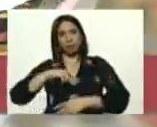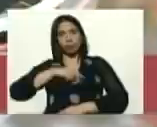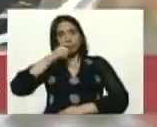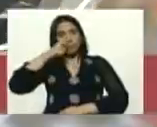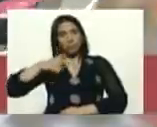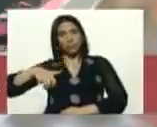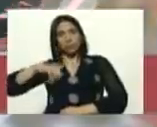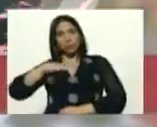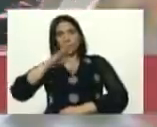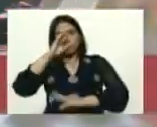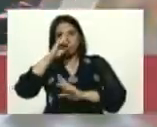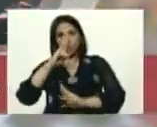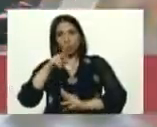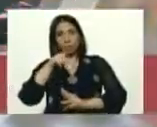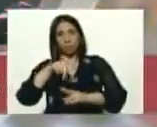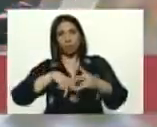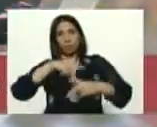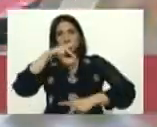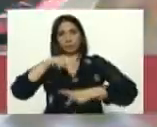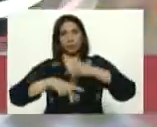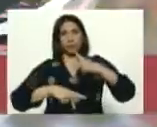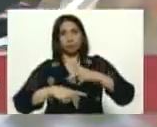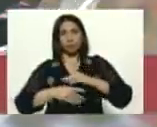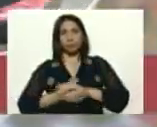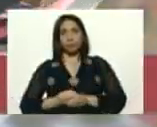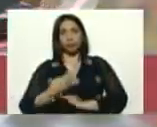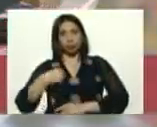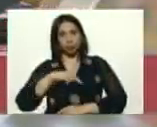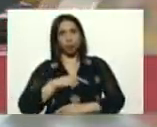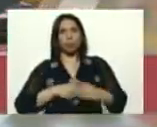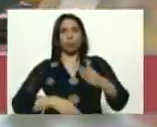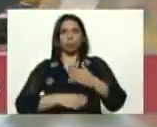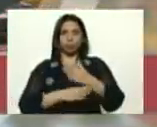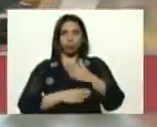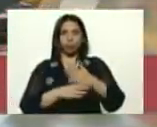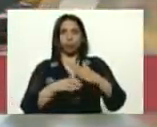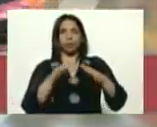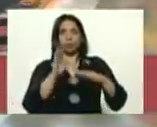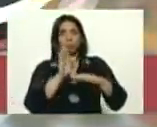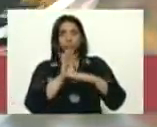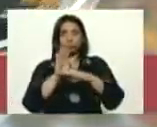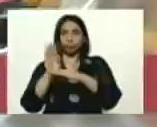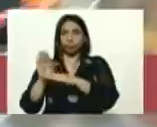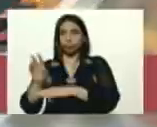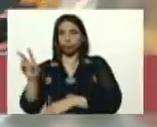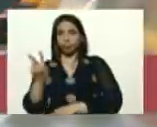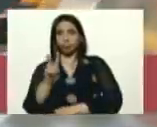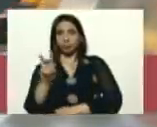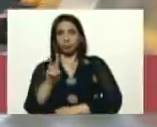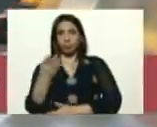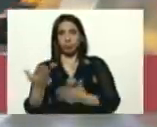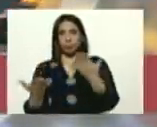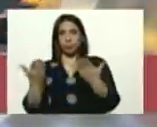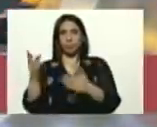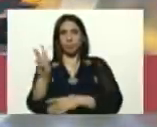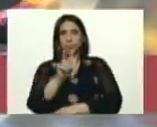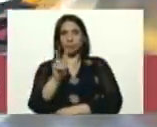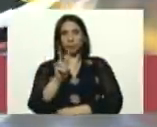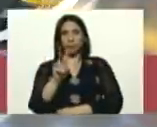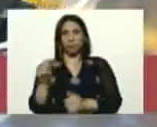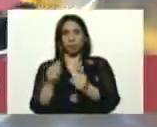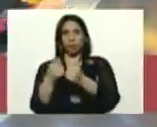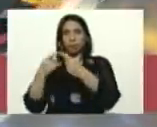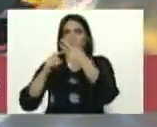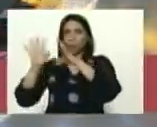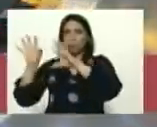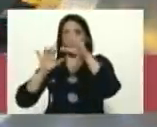si cumplimos esta planificación, nosotros vamos a seguir protegiendo a Venezuela. Compara Venezuela con los países